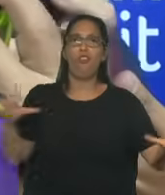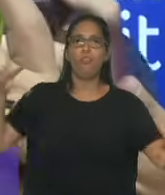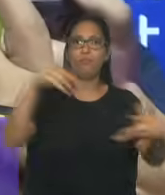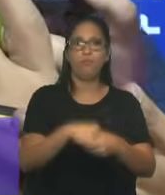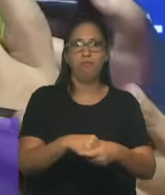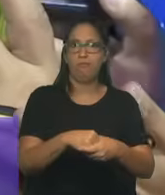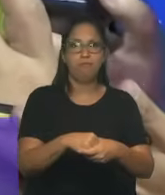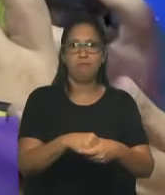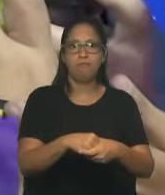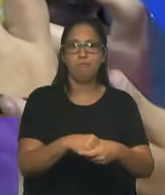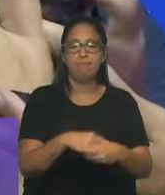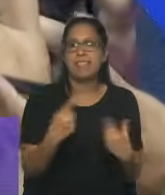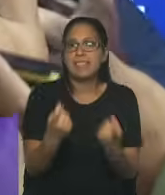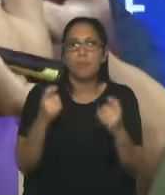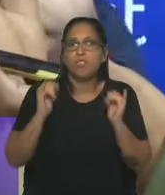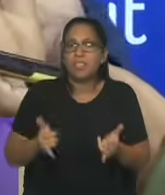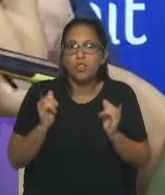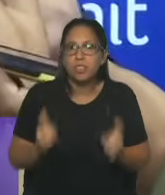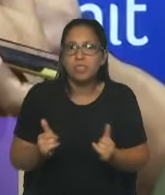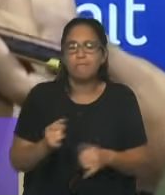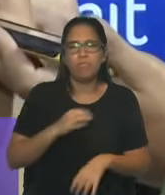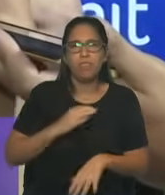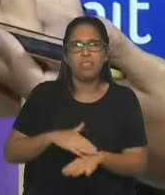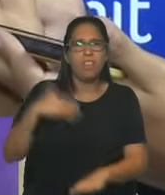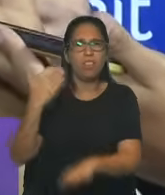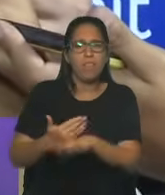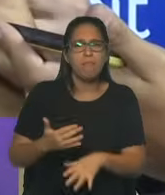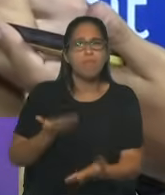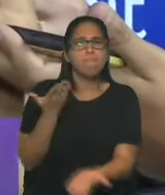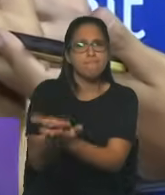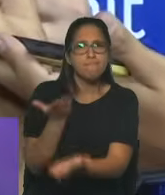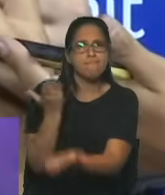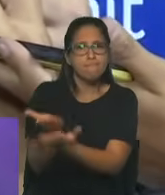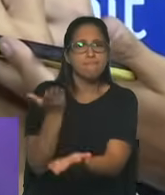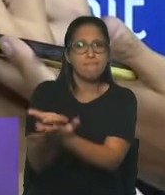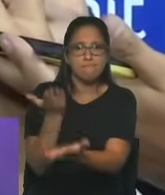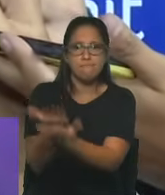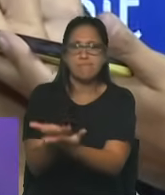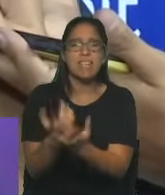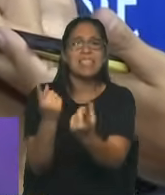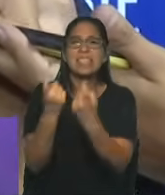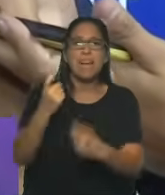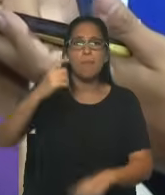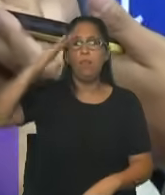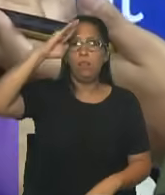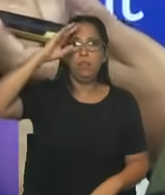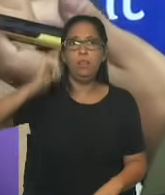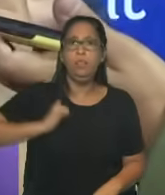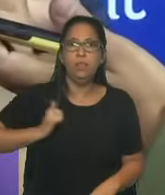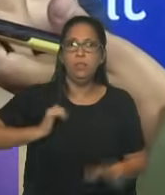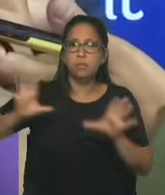Nosotros necesitamos, sí o sí, yo hace mucho tiempo que ya vengo solicitándolo, la intervención del ejército, si hay que